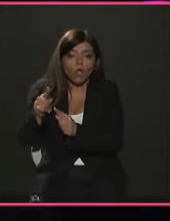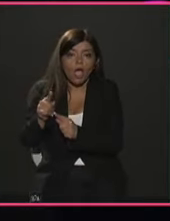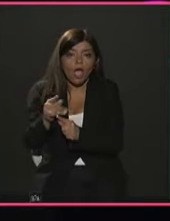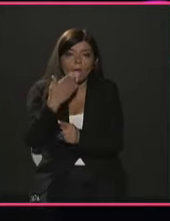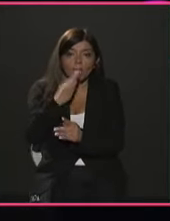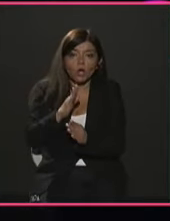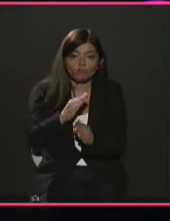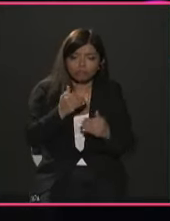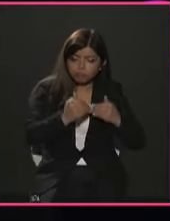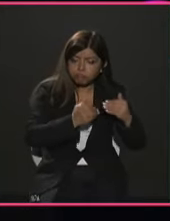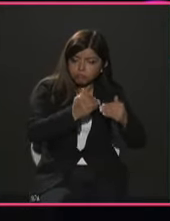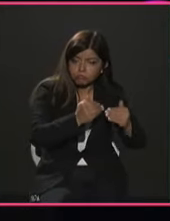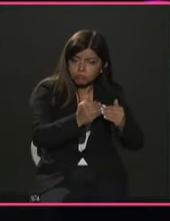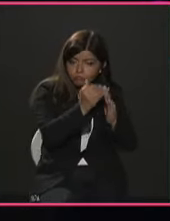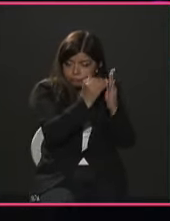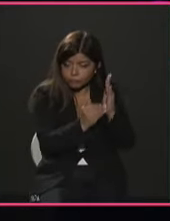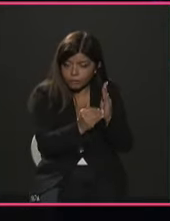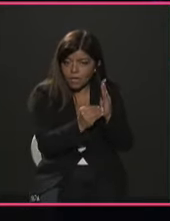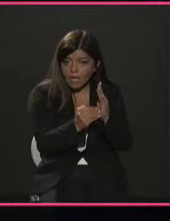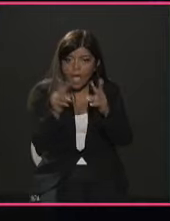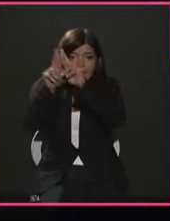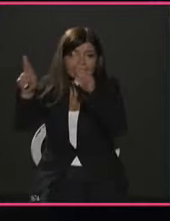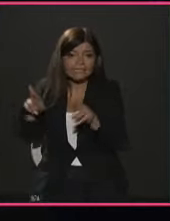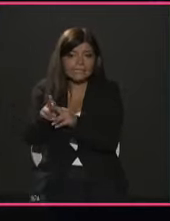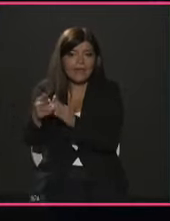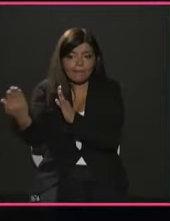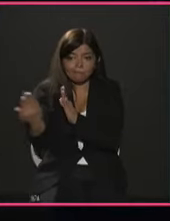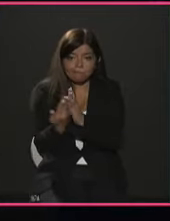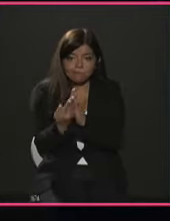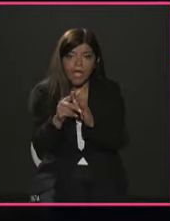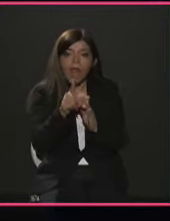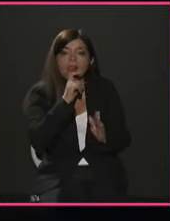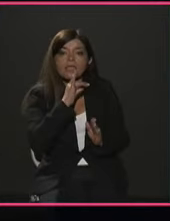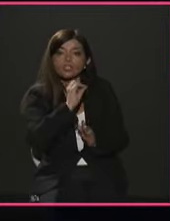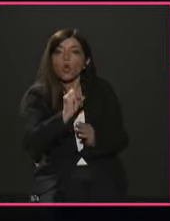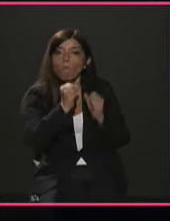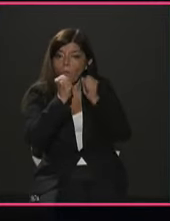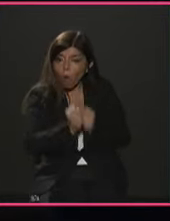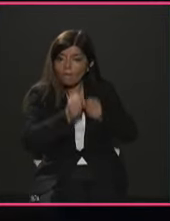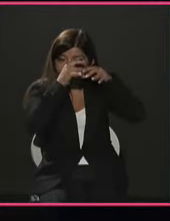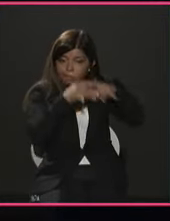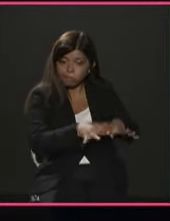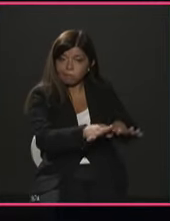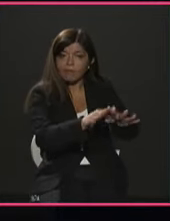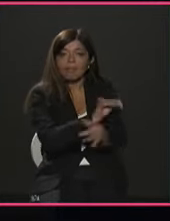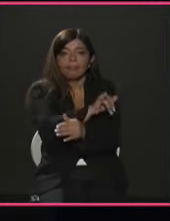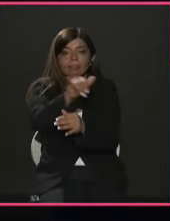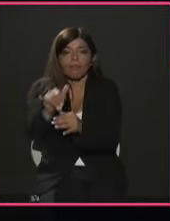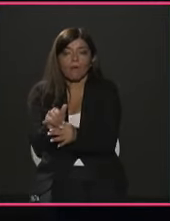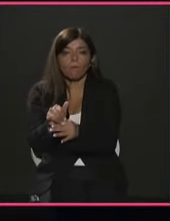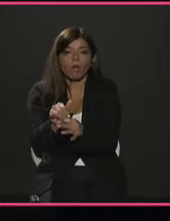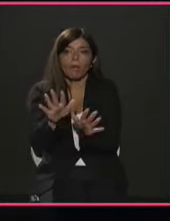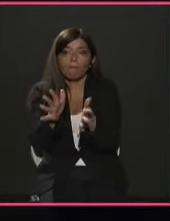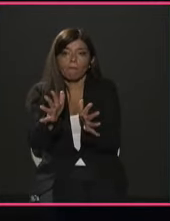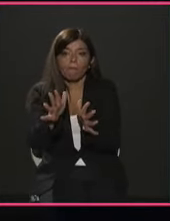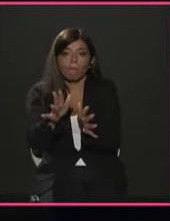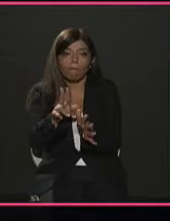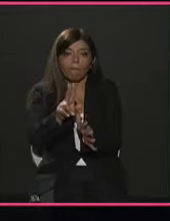mejores prácticas con mucho reciclaje el litio puede desplegarse después de